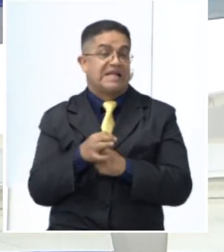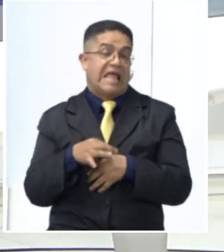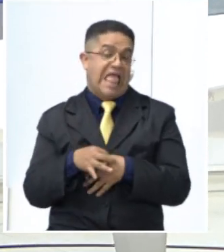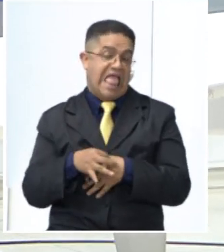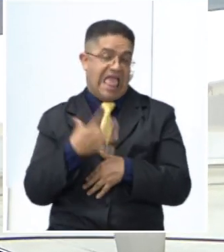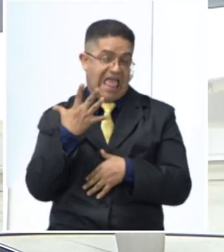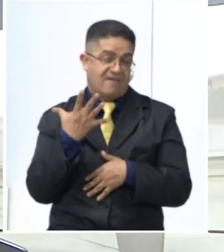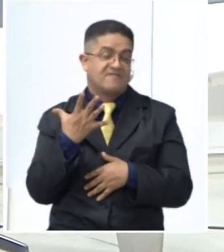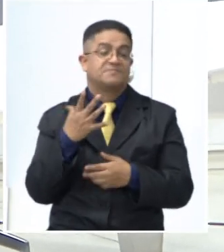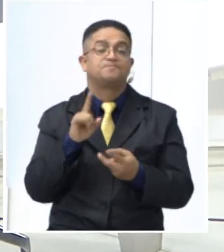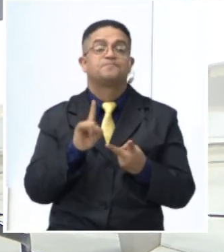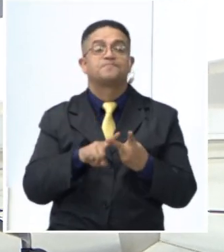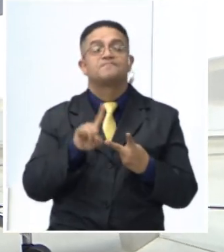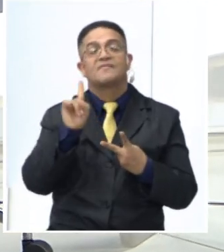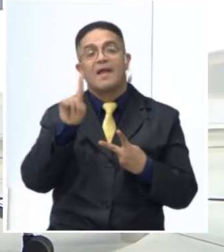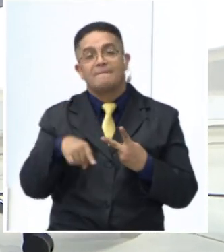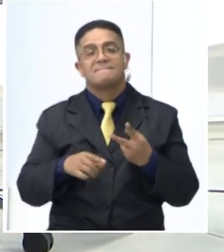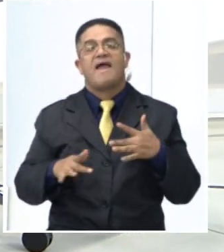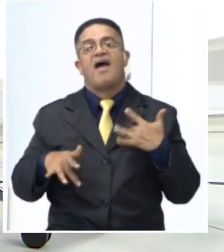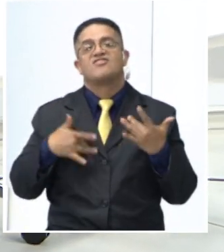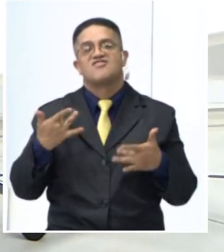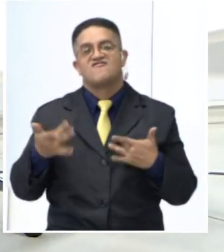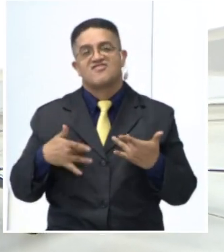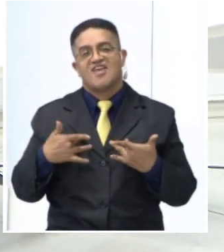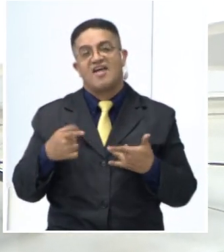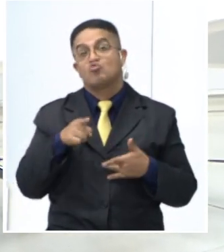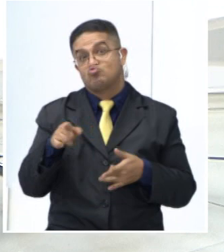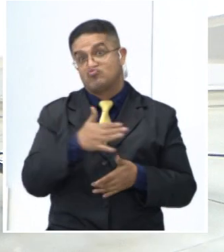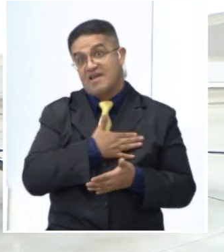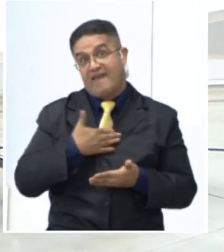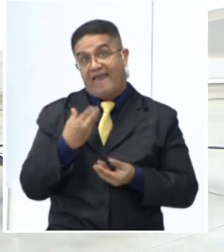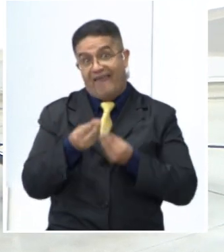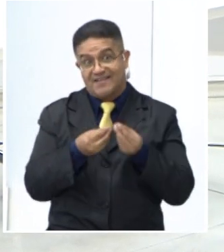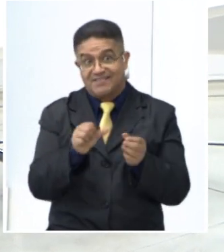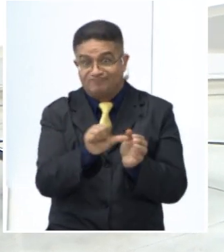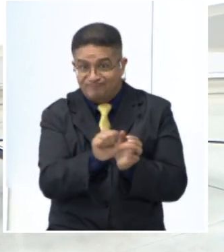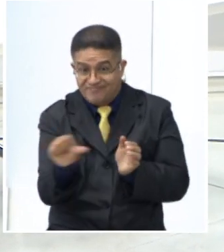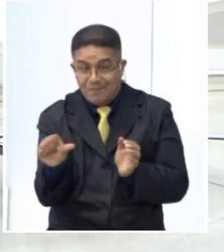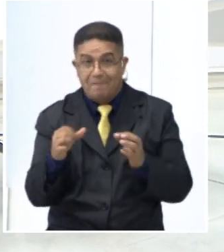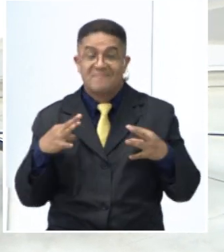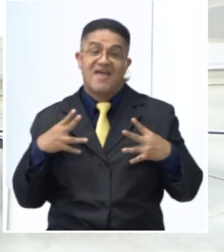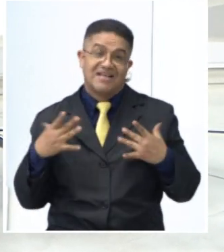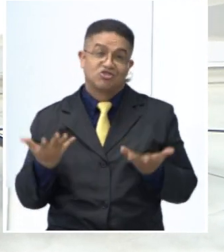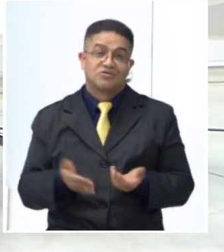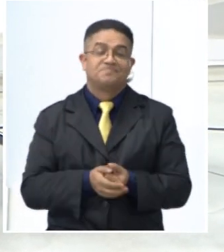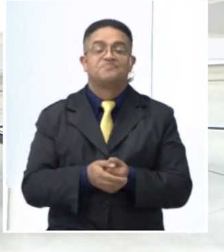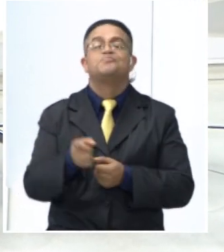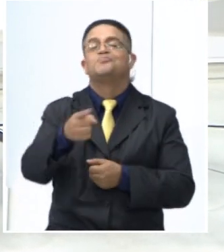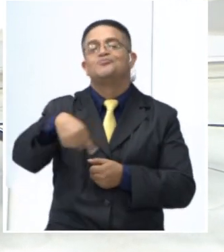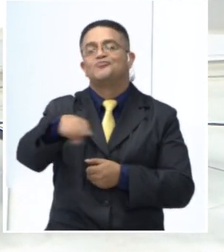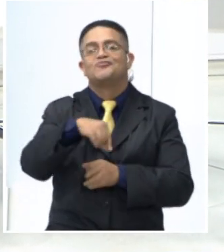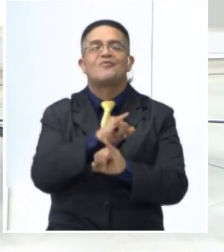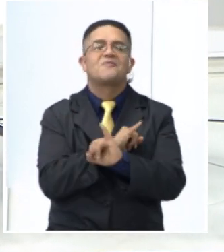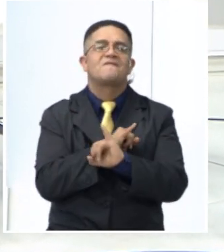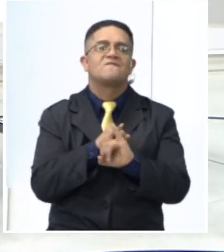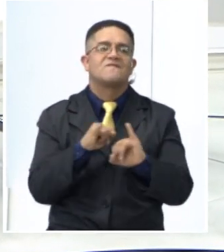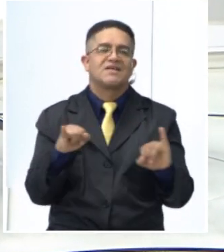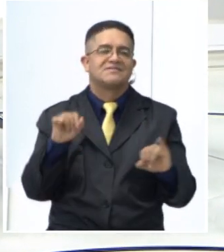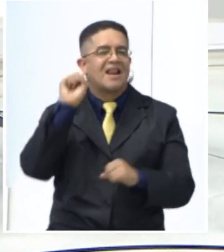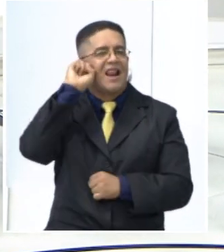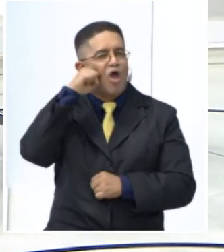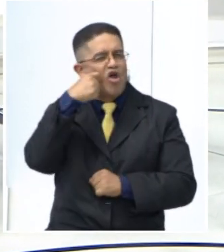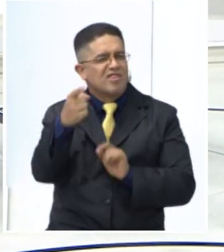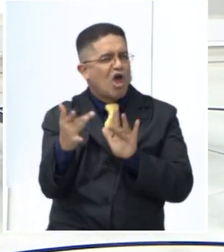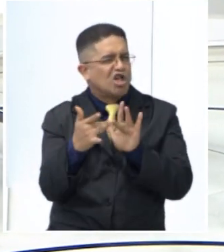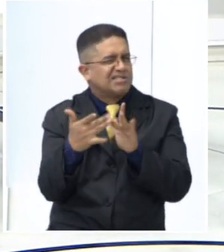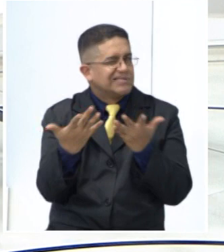audición, además de todas esas actividades que seguramente deseamos hacer durante esta Semana Santa. Nosotros de esta manera terminamos recordándoles las